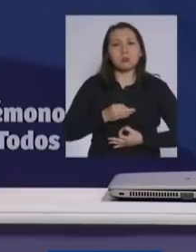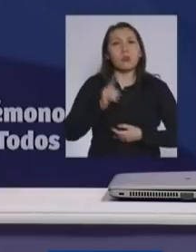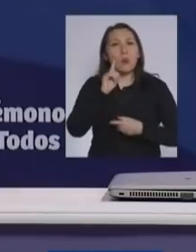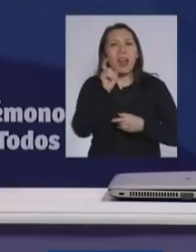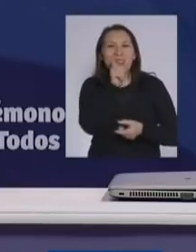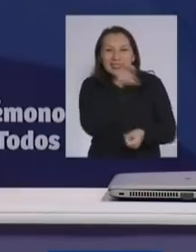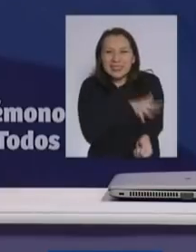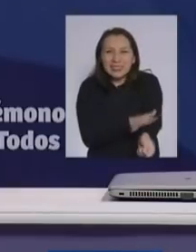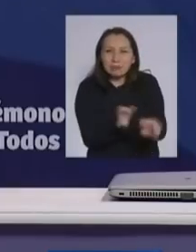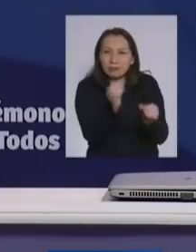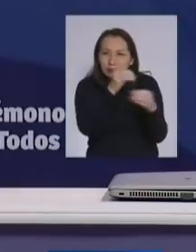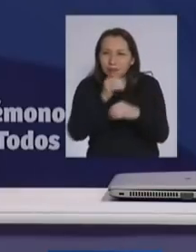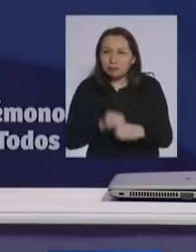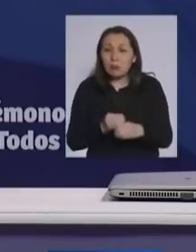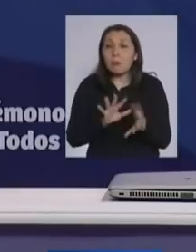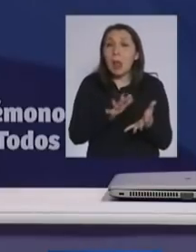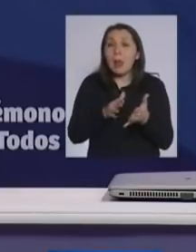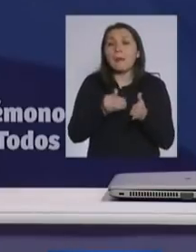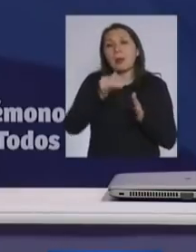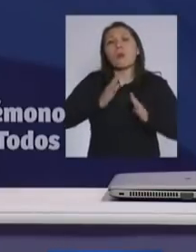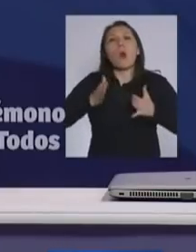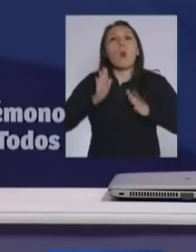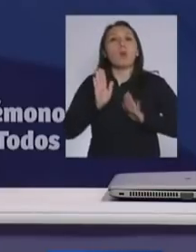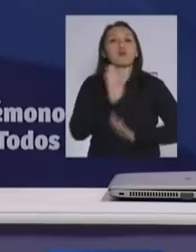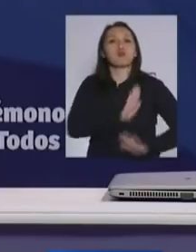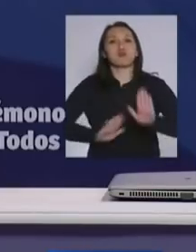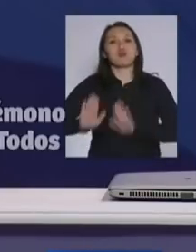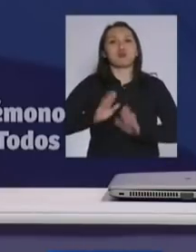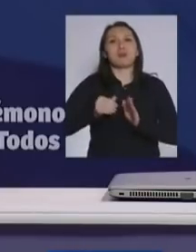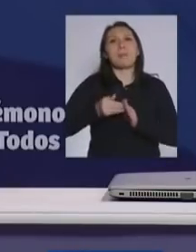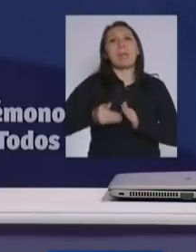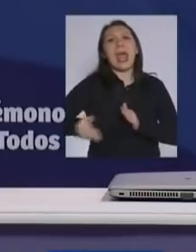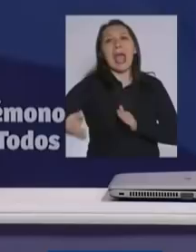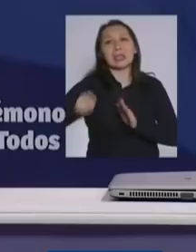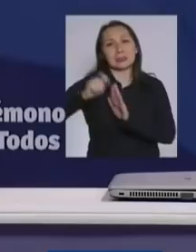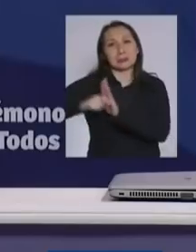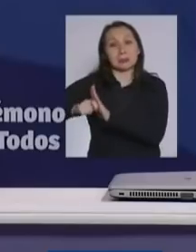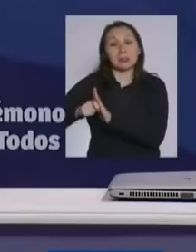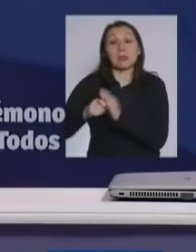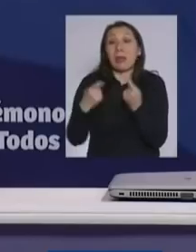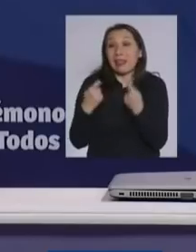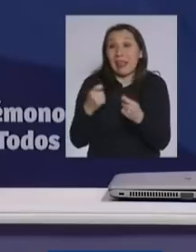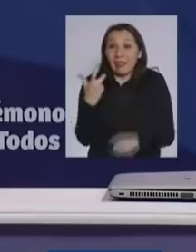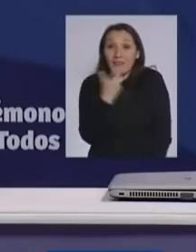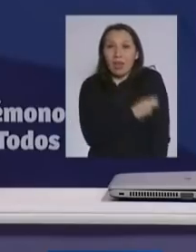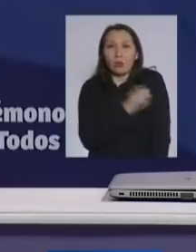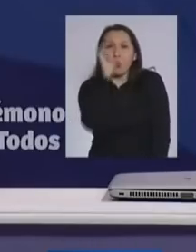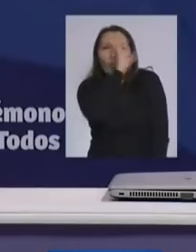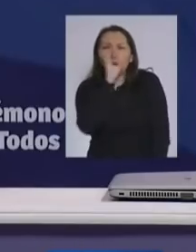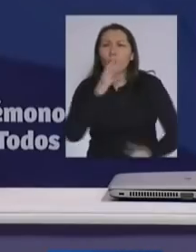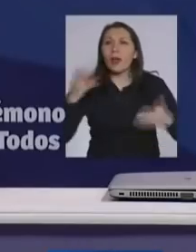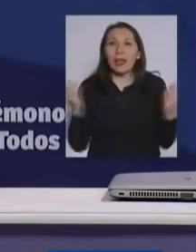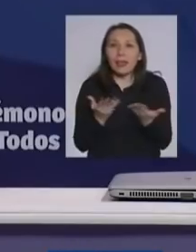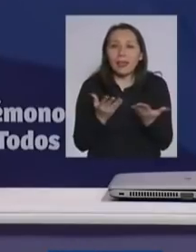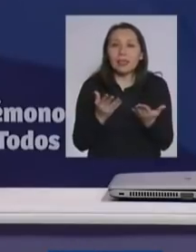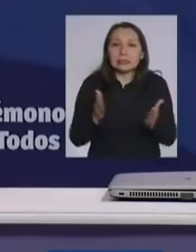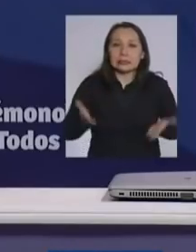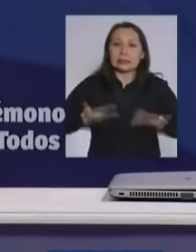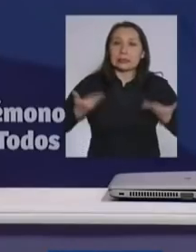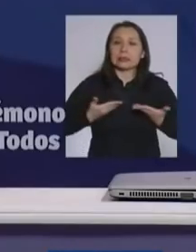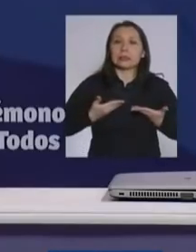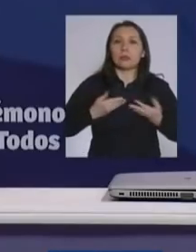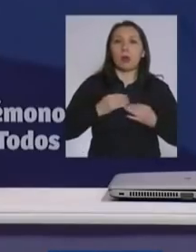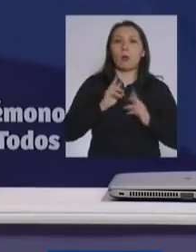linfocitos, es probable que duren mucho más tiempo. Lo que tratará de hacer la vacuna, justamente, es estimular